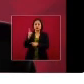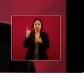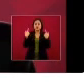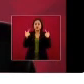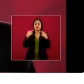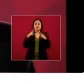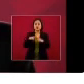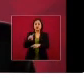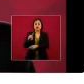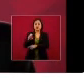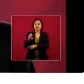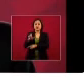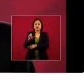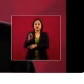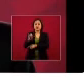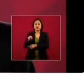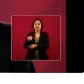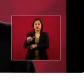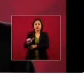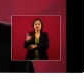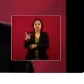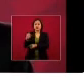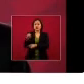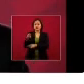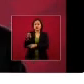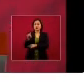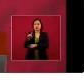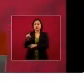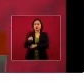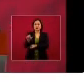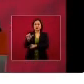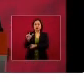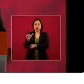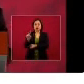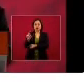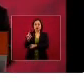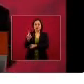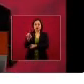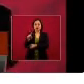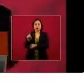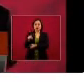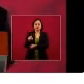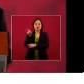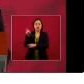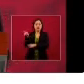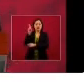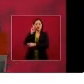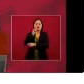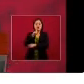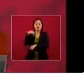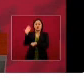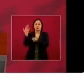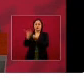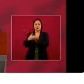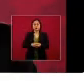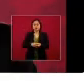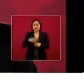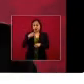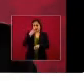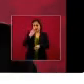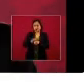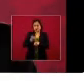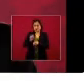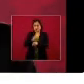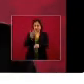hay que tener memoria de verdad hay gente que está aplaudiendo esto hijos y es gente que supuestamente es crítica no voy a desdecir nombres